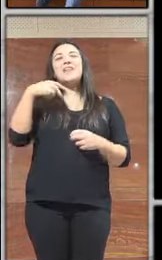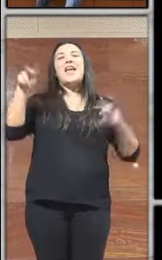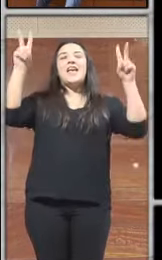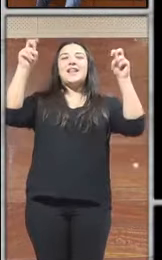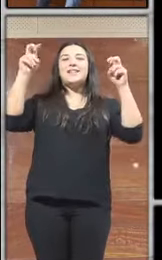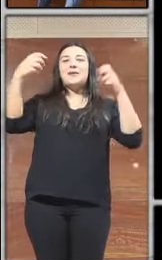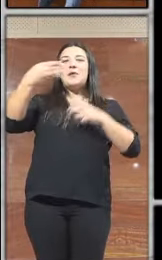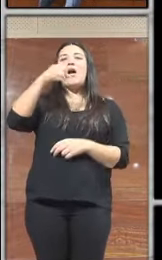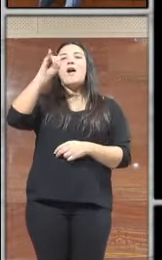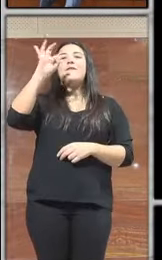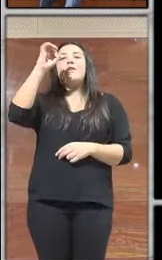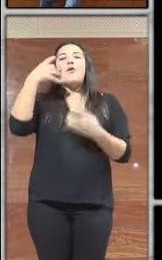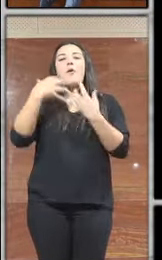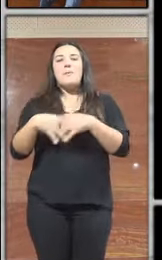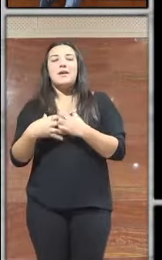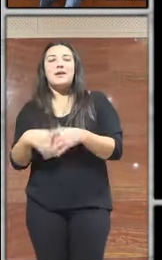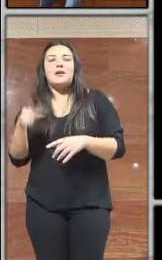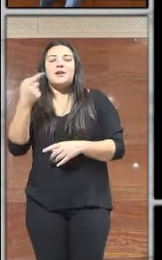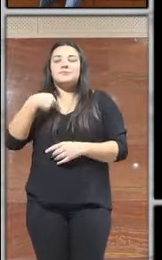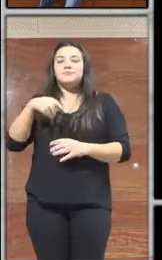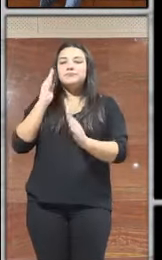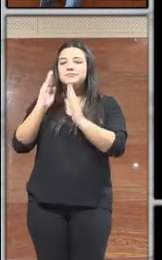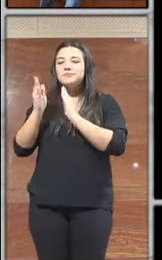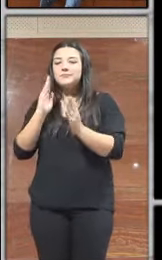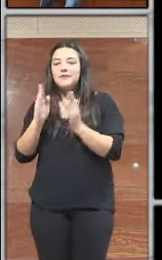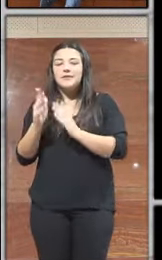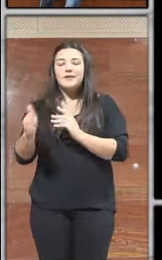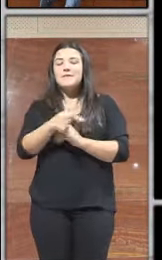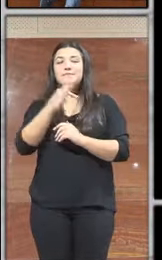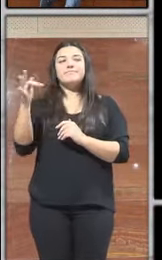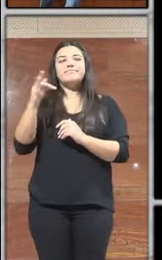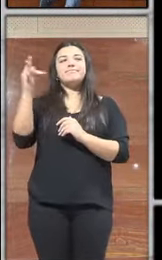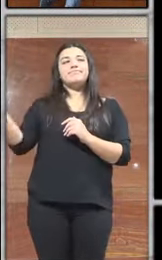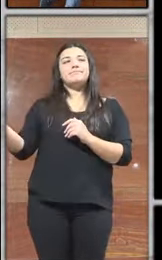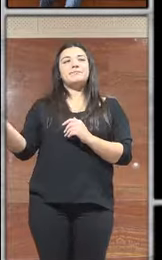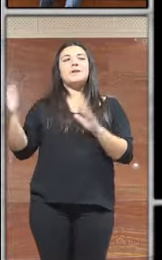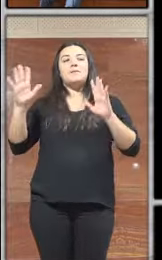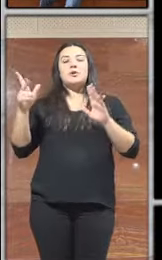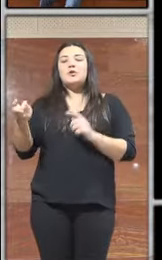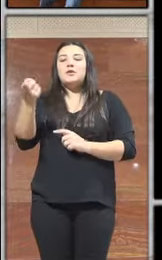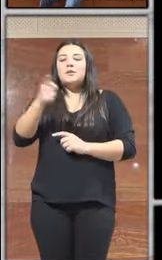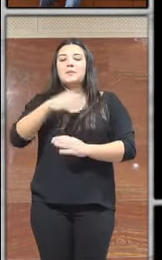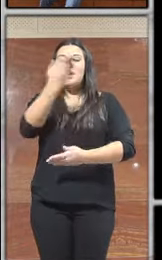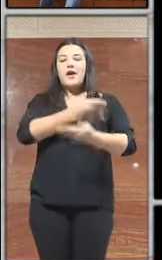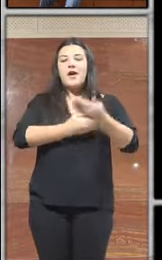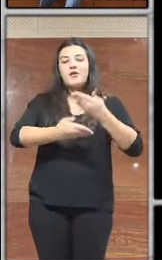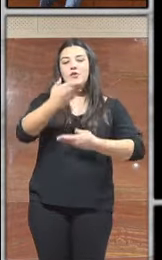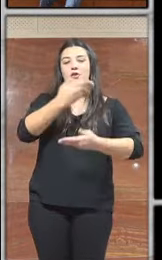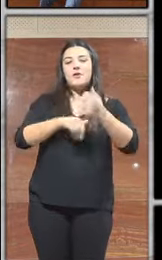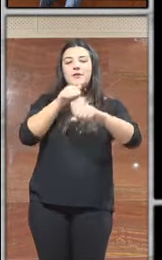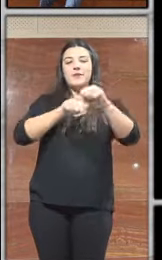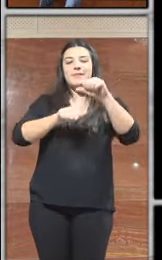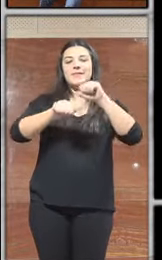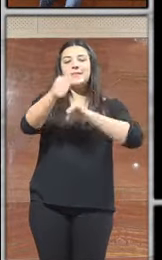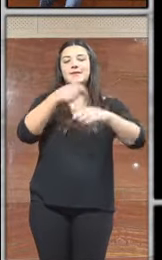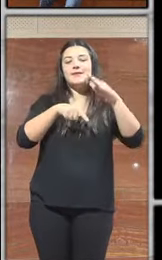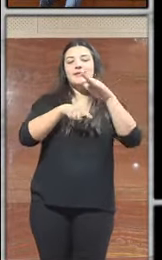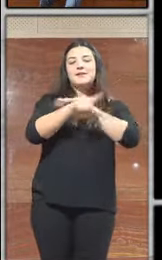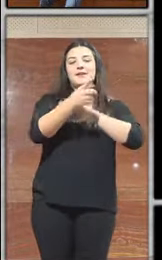evidentemente medicina rehabilitación y demás pero también han colaborado pues desde desarrollos o